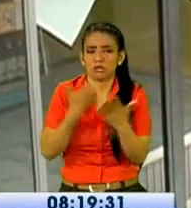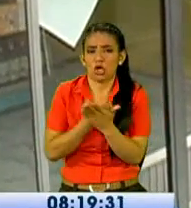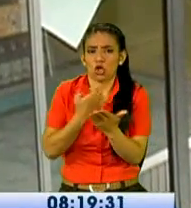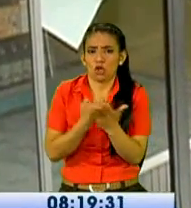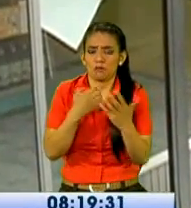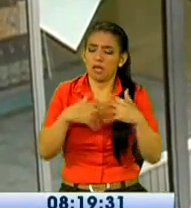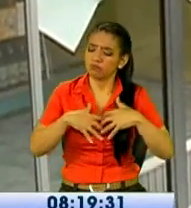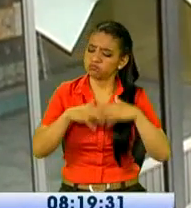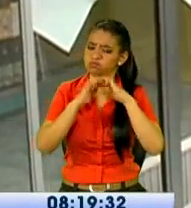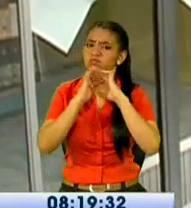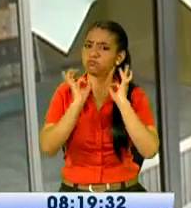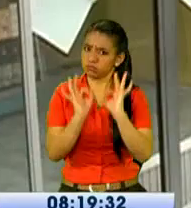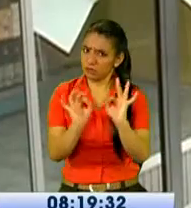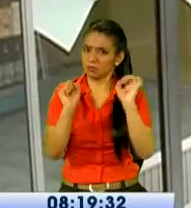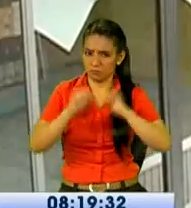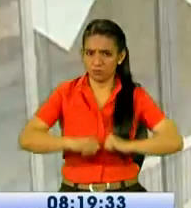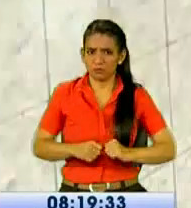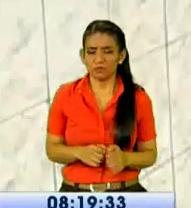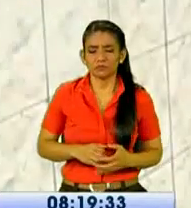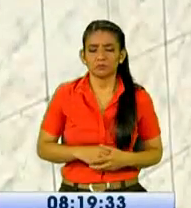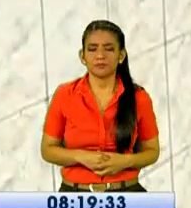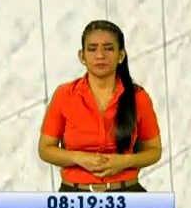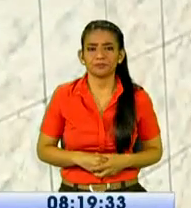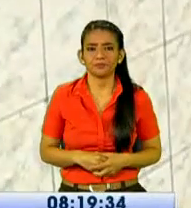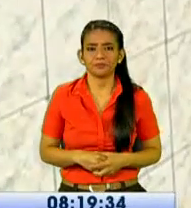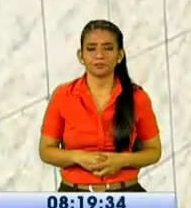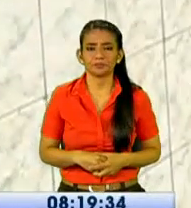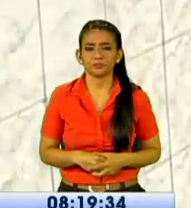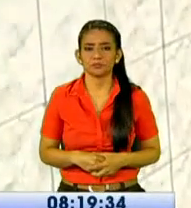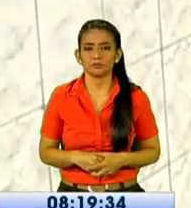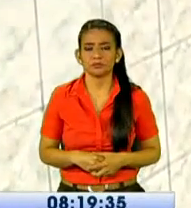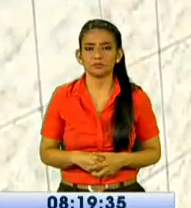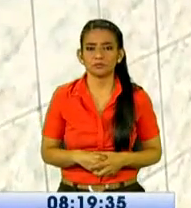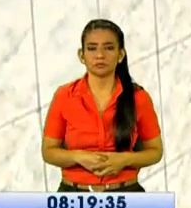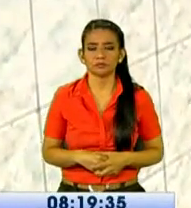sus hogares no resulte afectada en quito informó alison corral